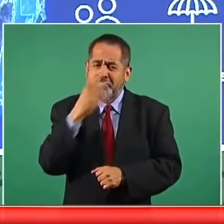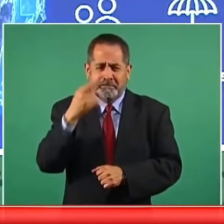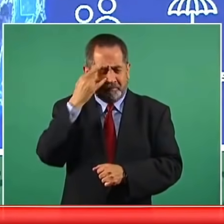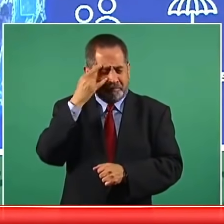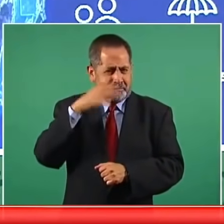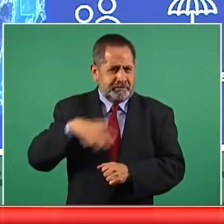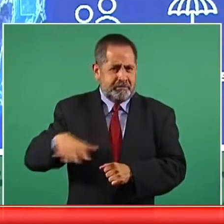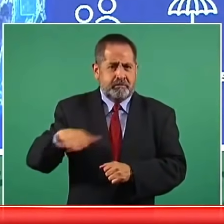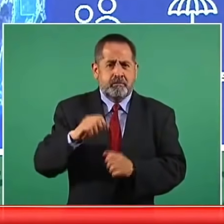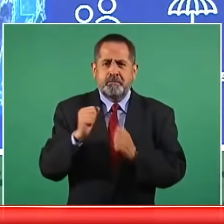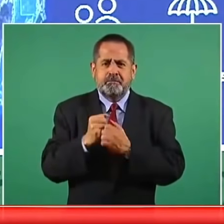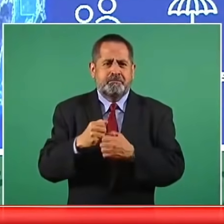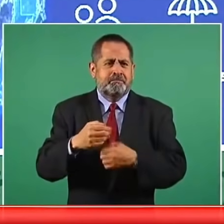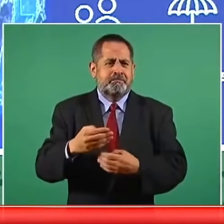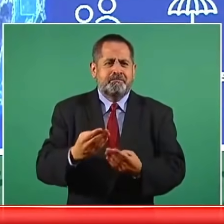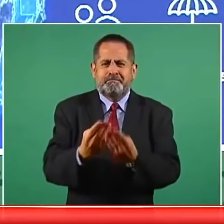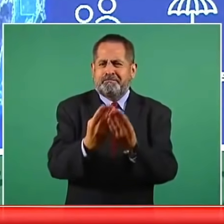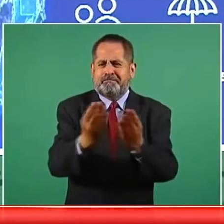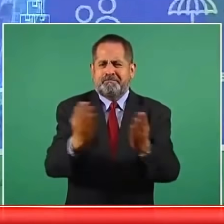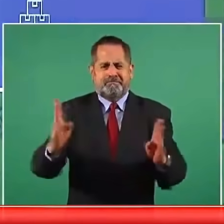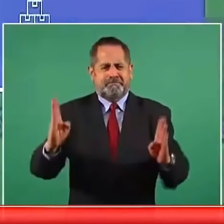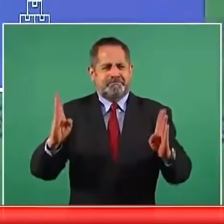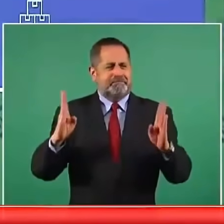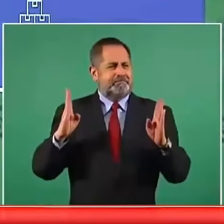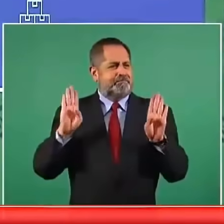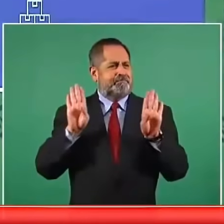ciudad amurallada.